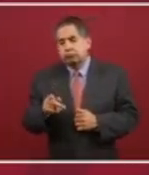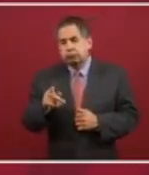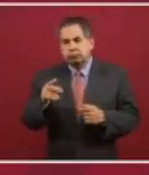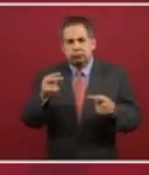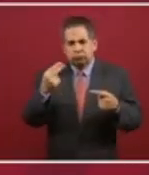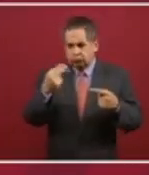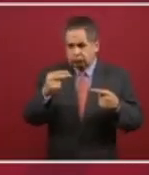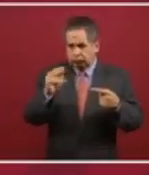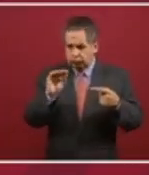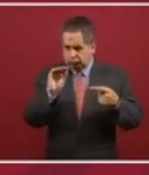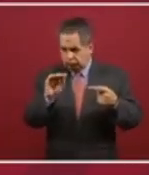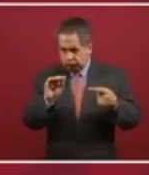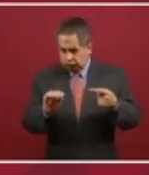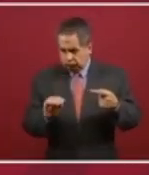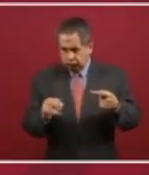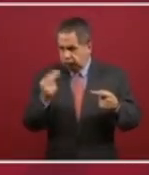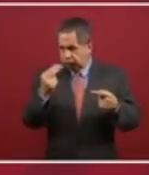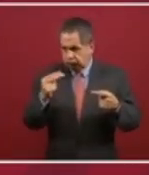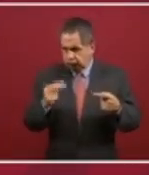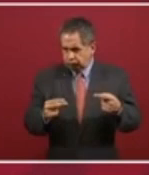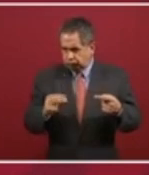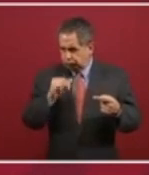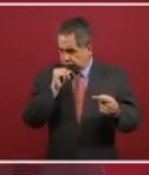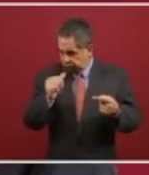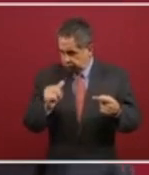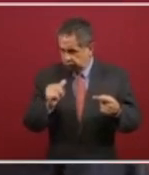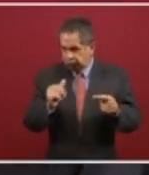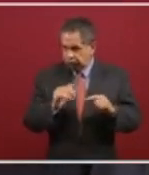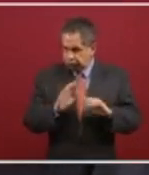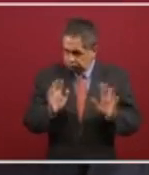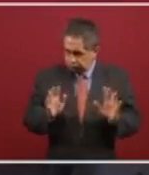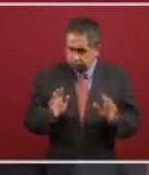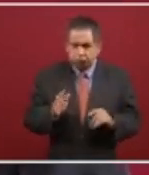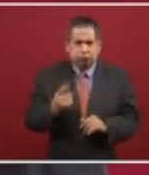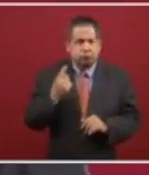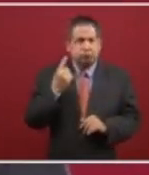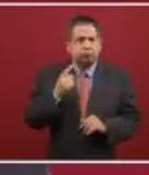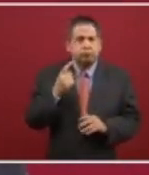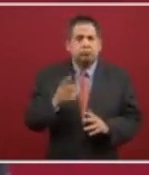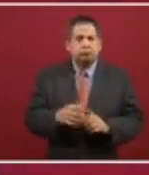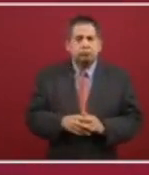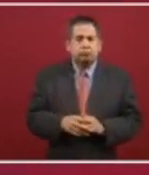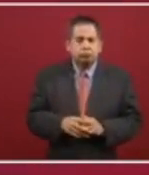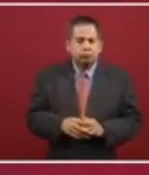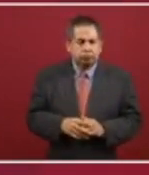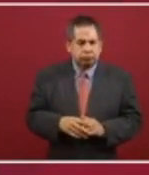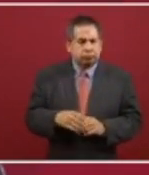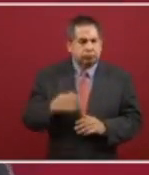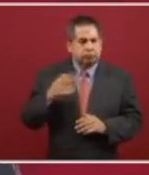nombres, para que se sepa